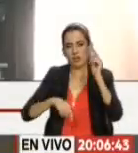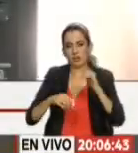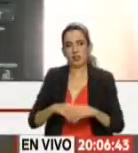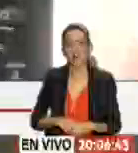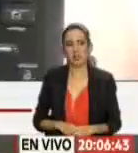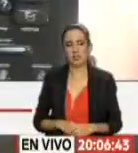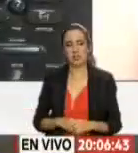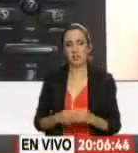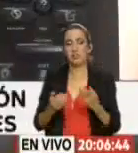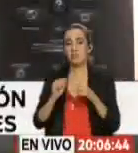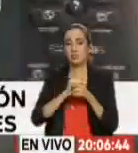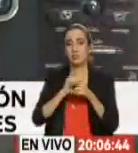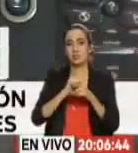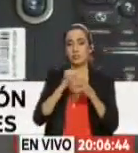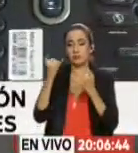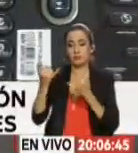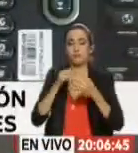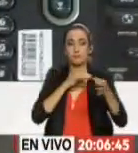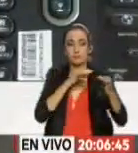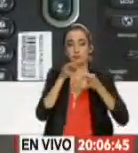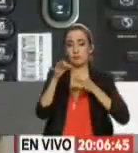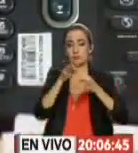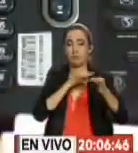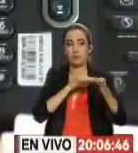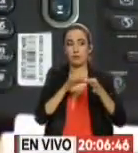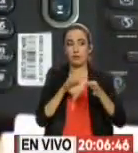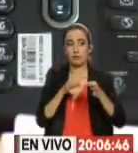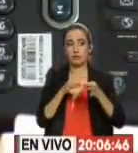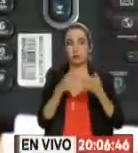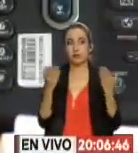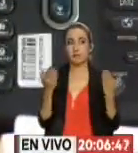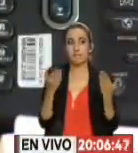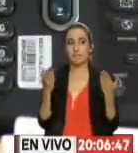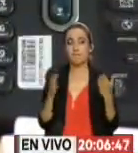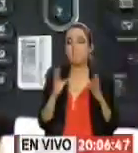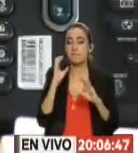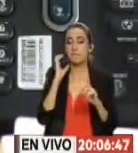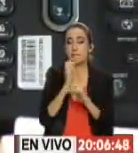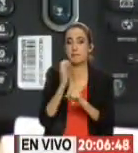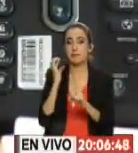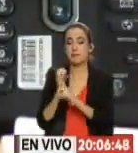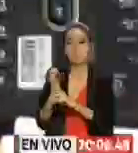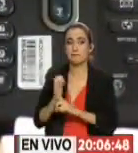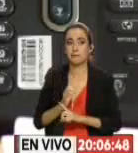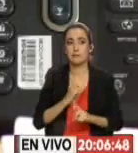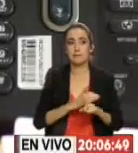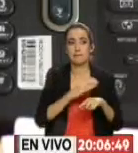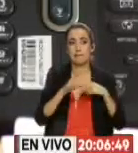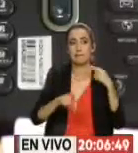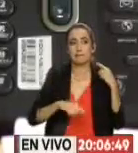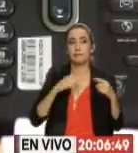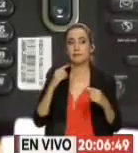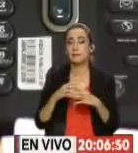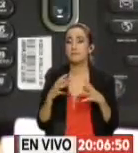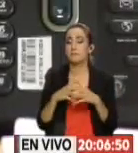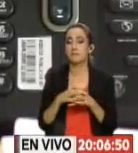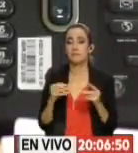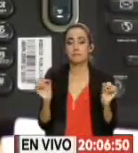Las explicaciones que estamos dando nosotros son en base al comentario general, porque para nosotros no tenemos